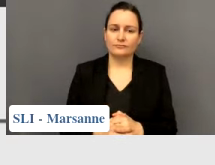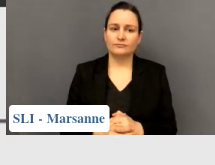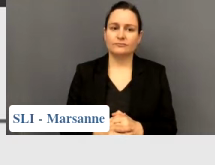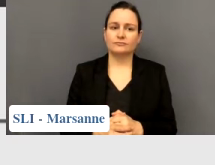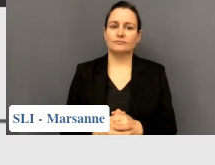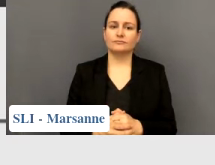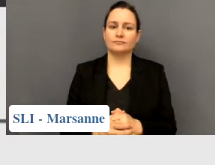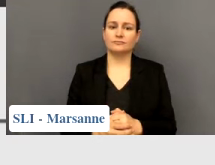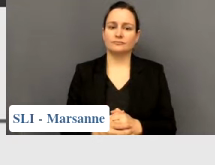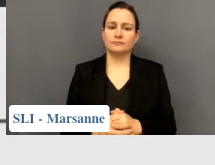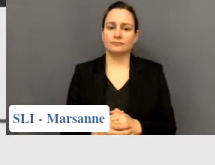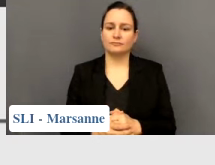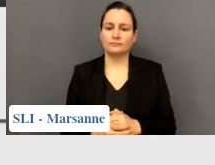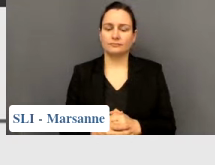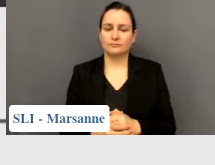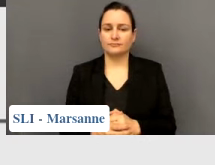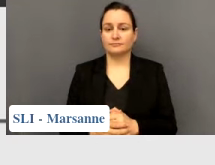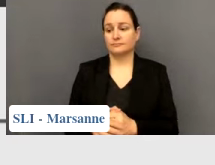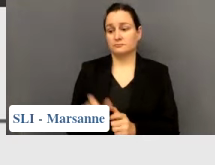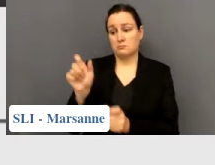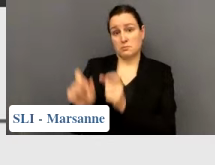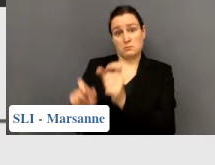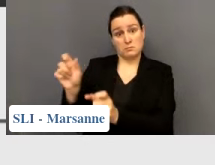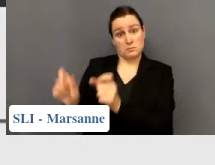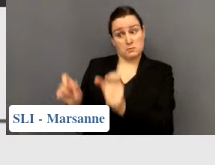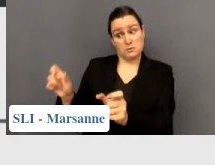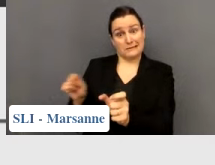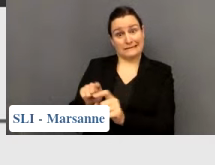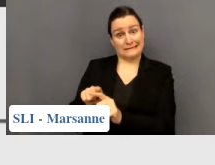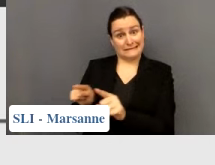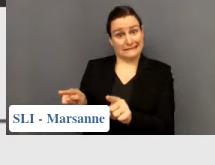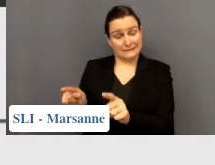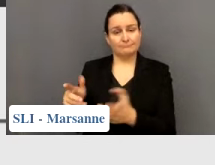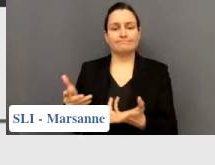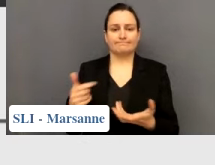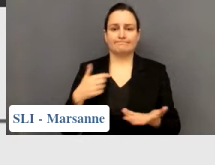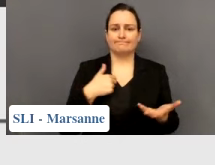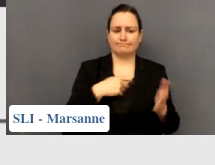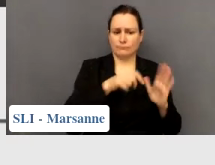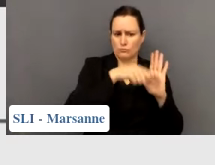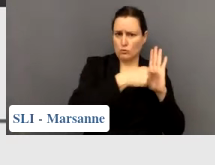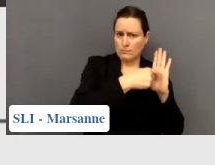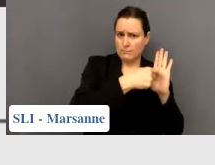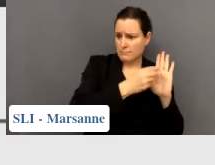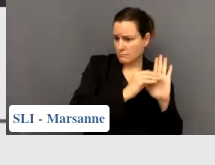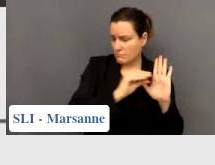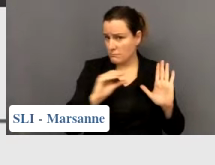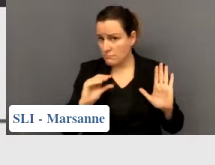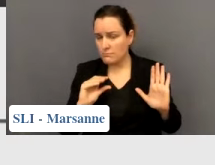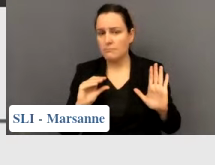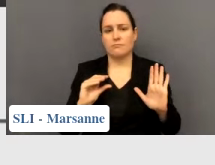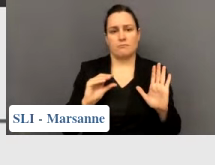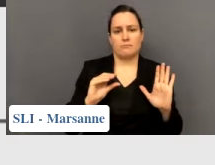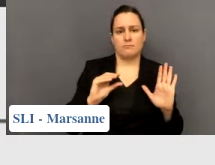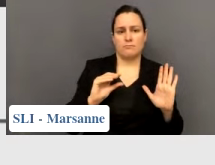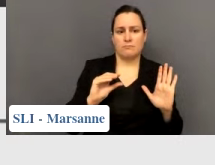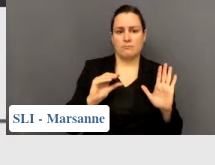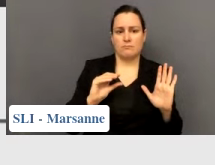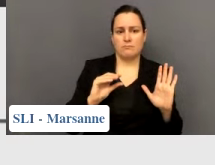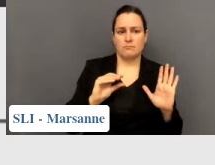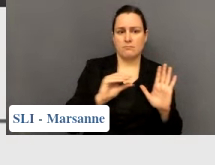que aportan el sistema integrado de violencias, nos dice que el 42% tiene entre 18 y 29 años,